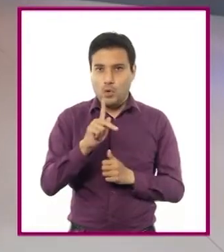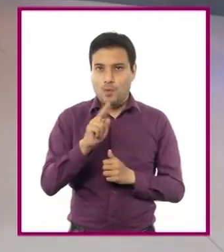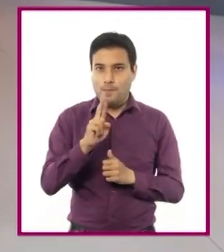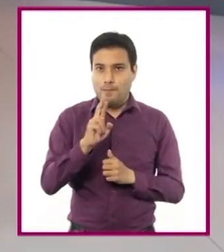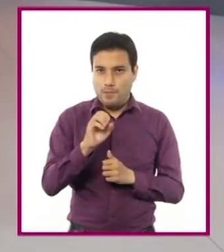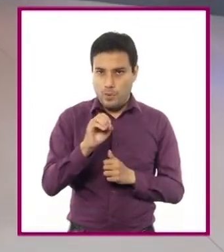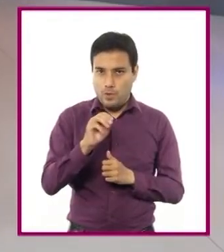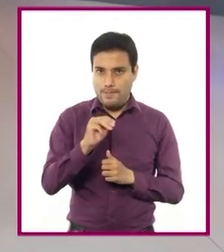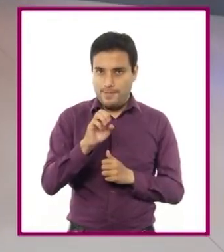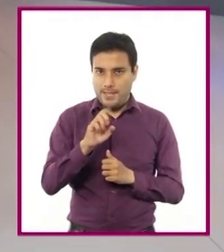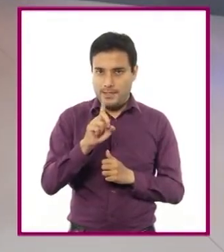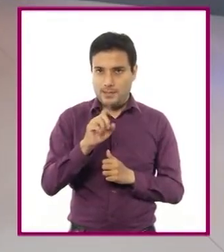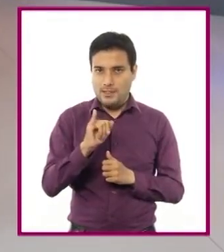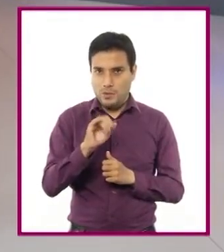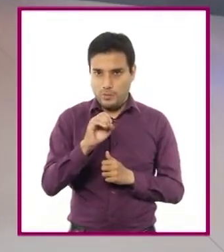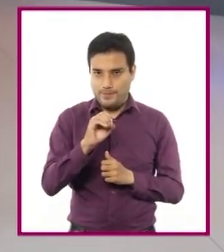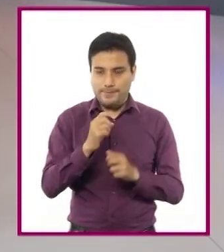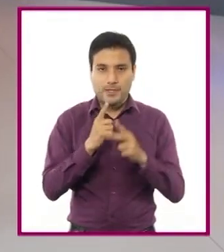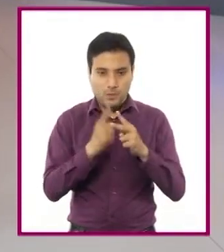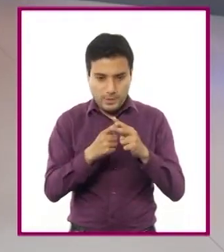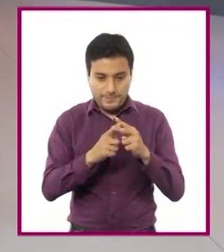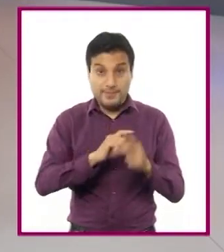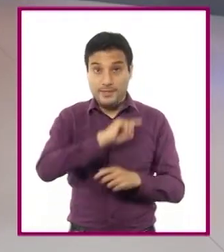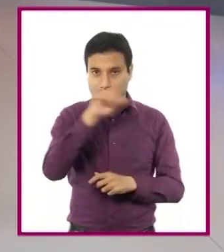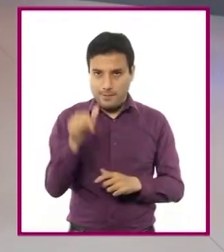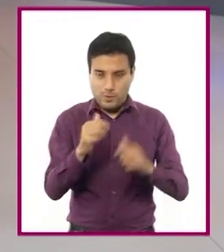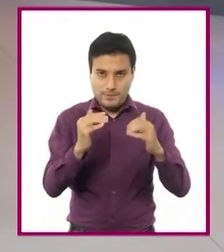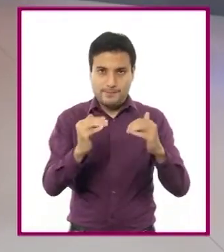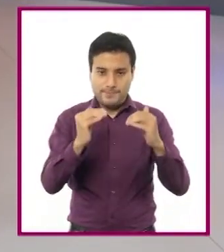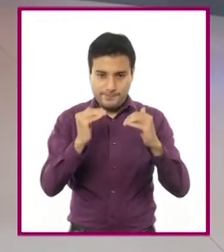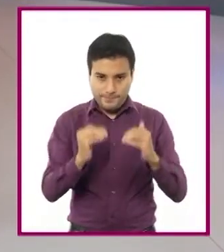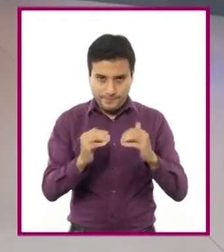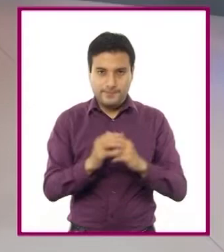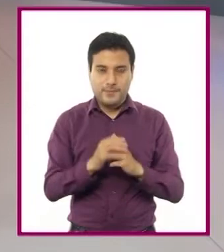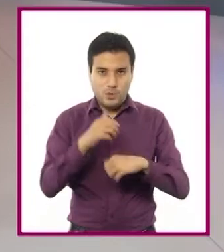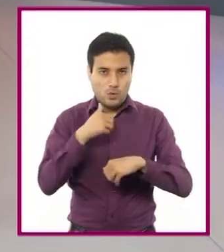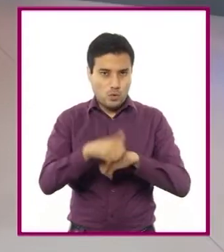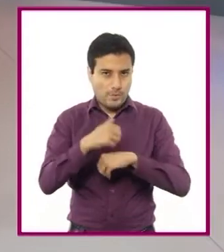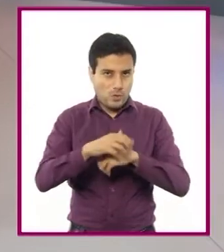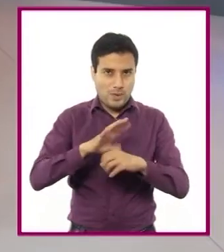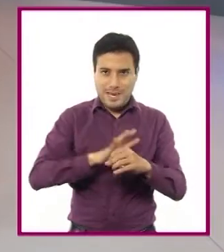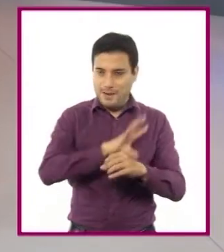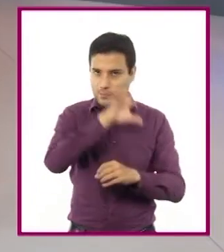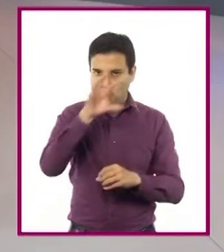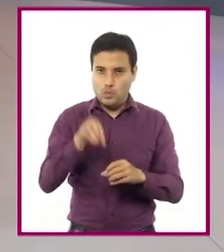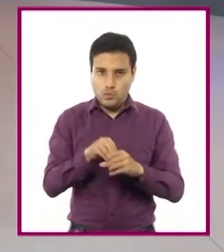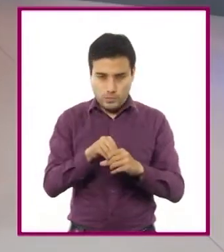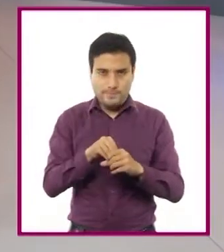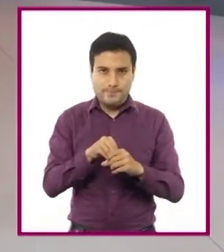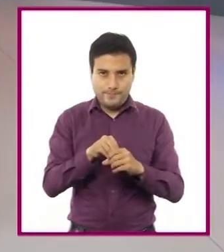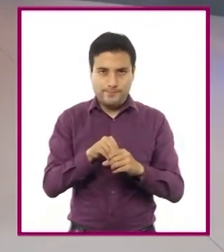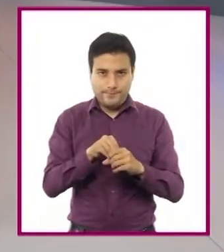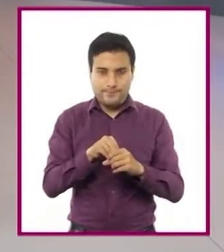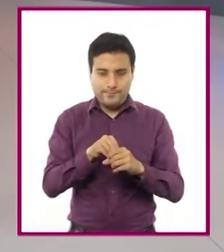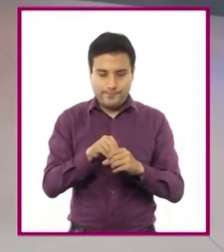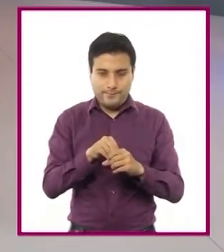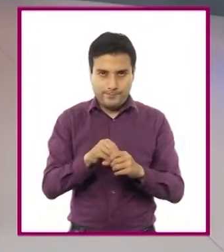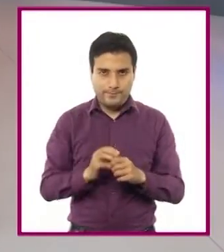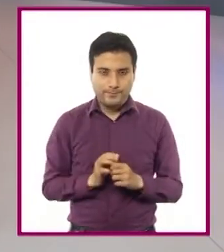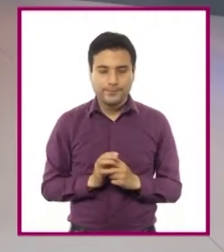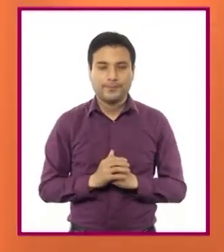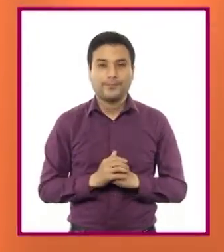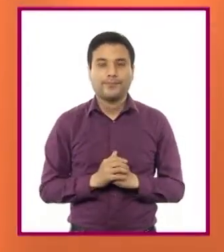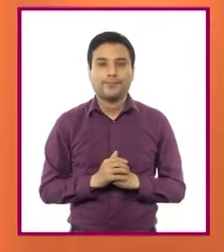datos. Después, se calcula el valor absoluto de la diferencia de cada dato con relación al